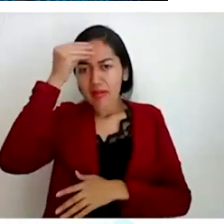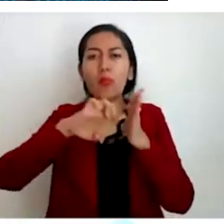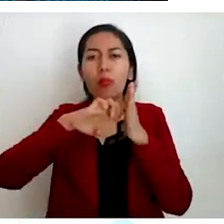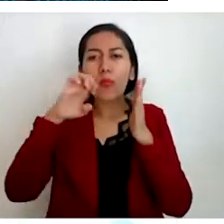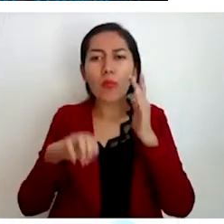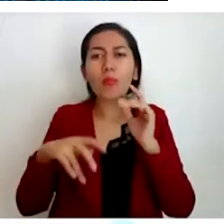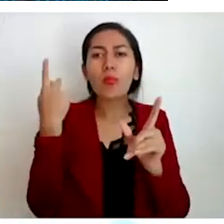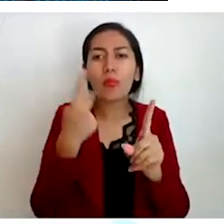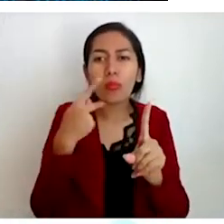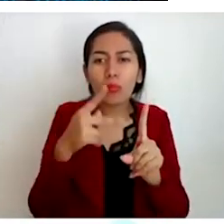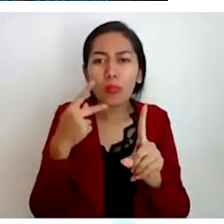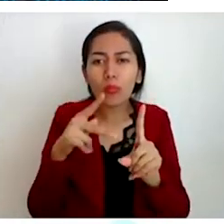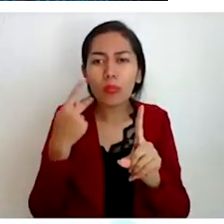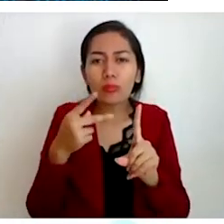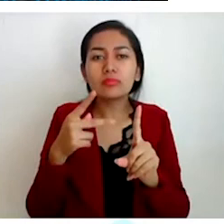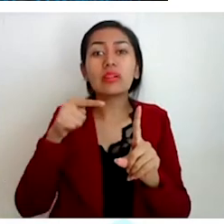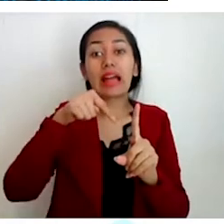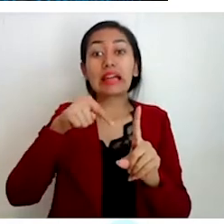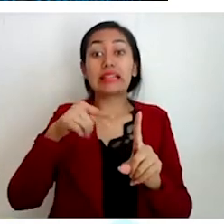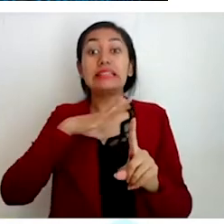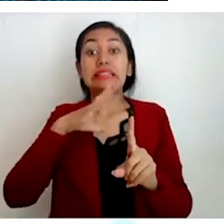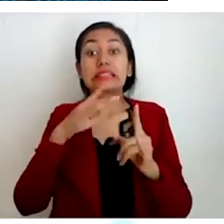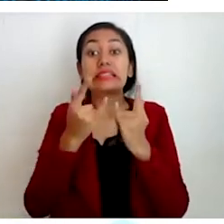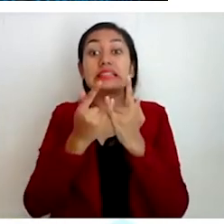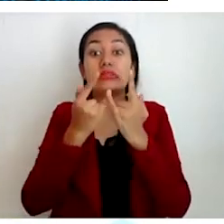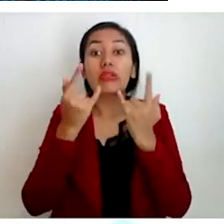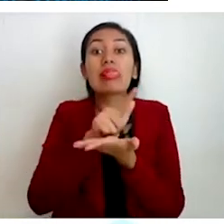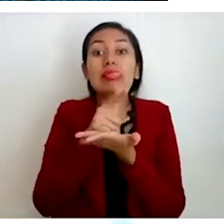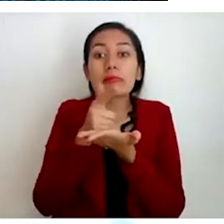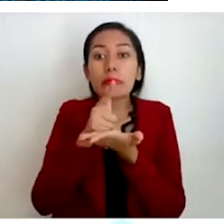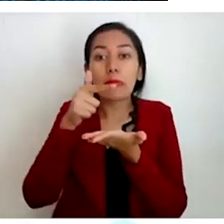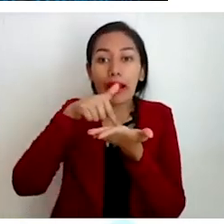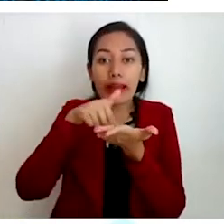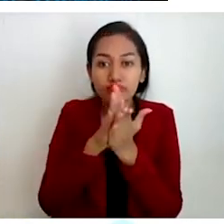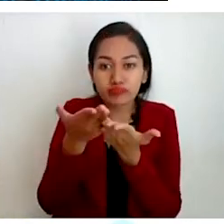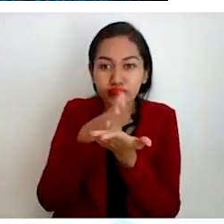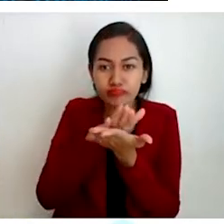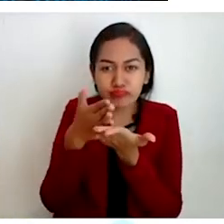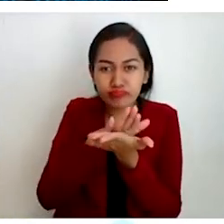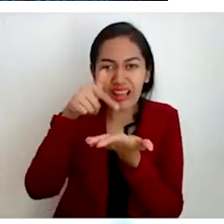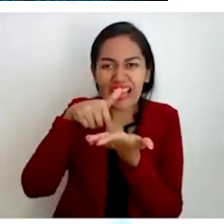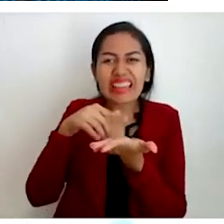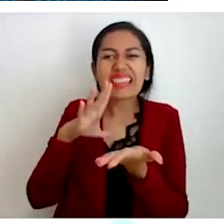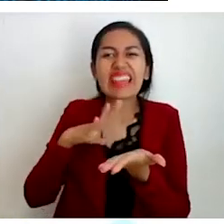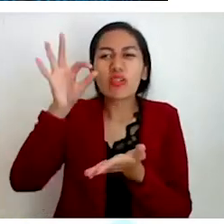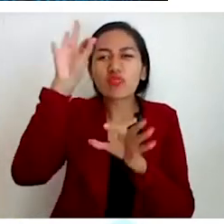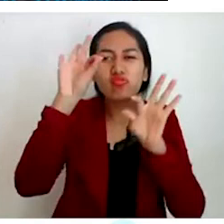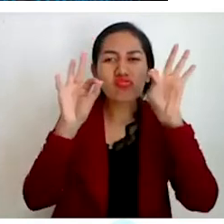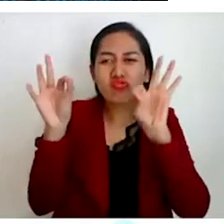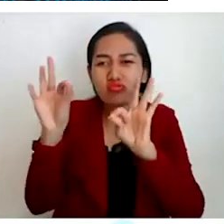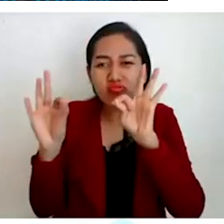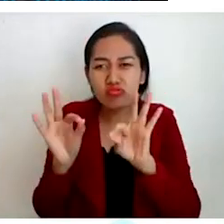Hurdes y ahí él tiene un libro abierto donde se ven las ilustraciones de los mosquitos, un poco con esa didáctica para que la gente